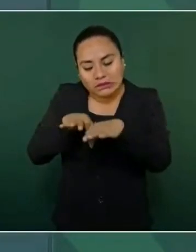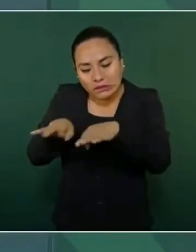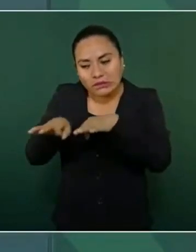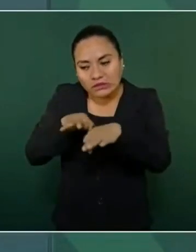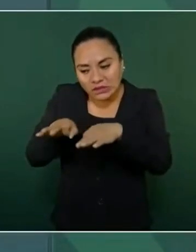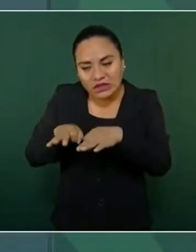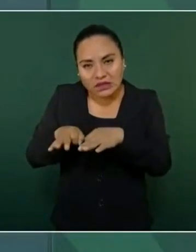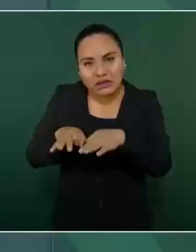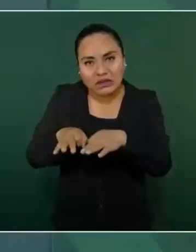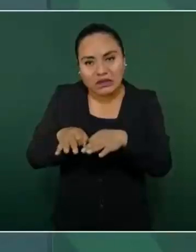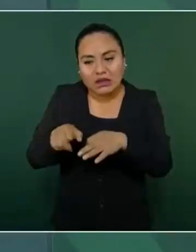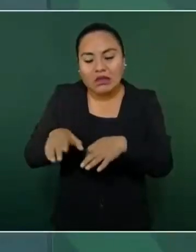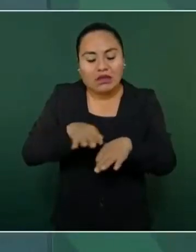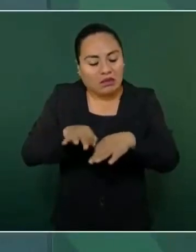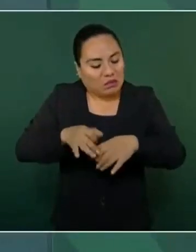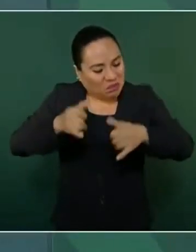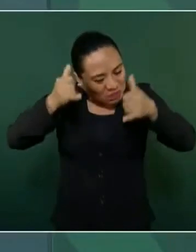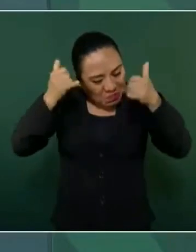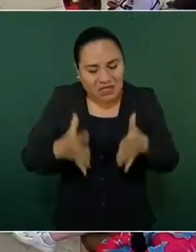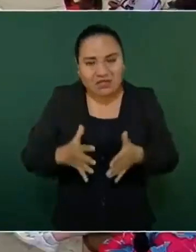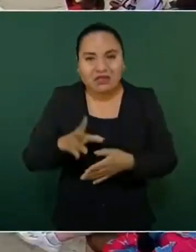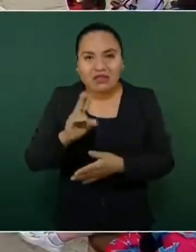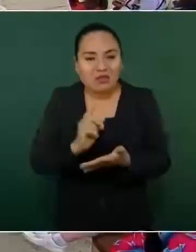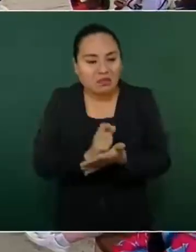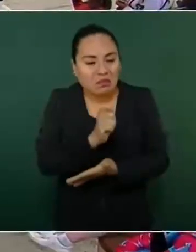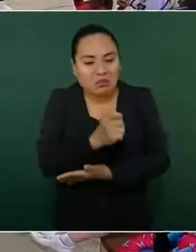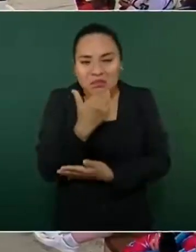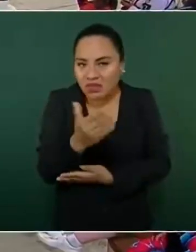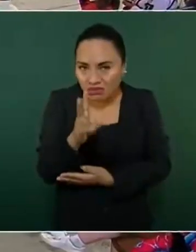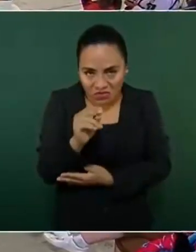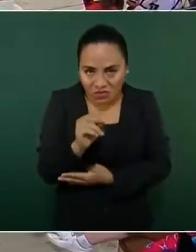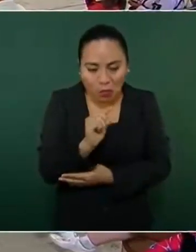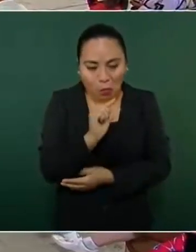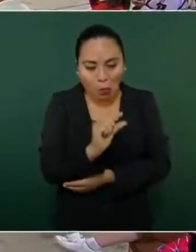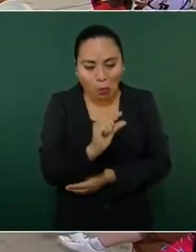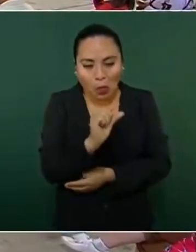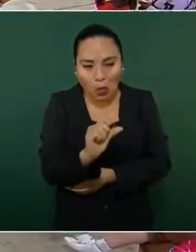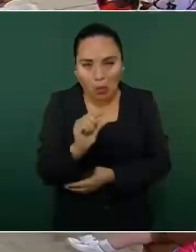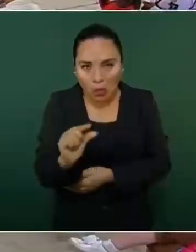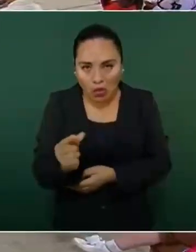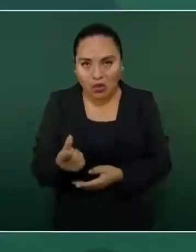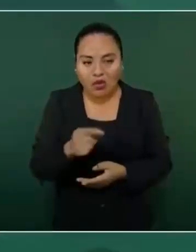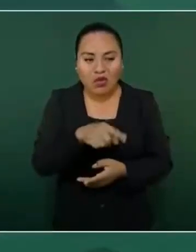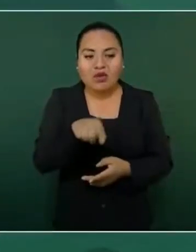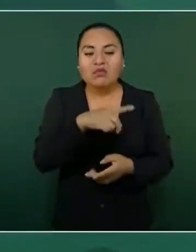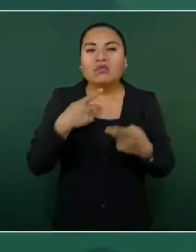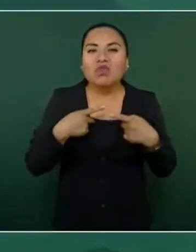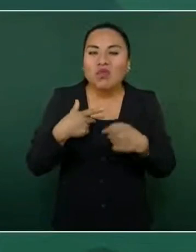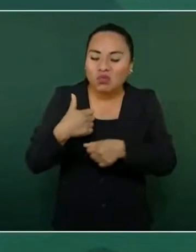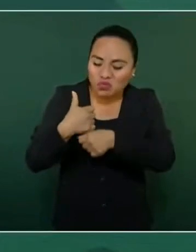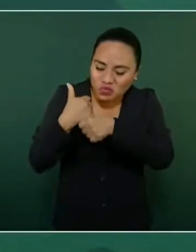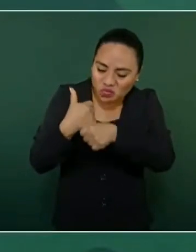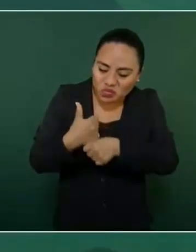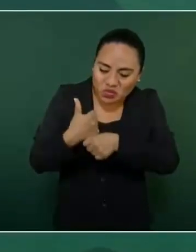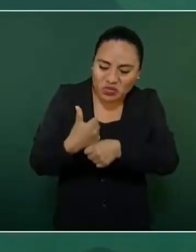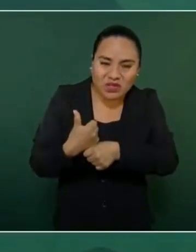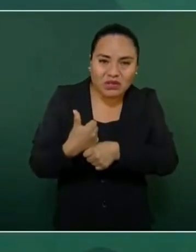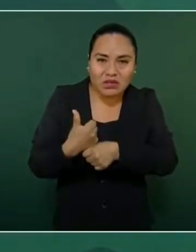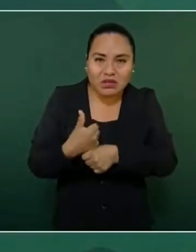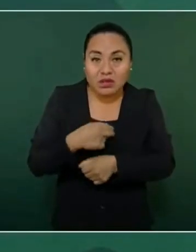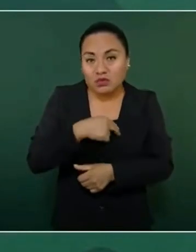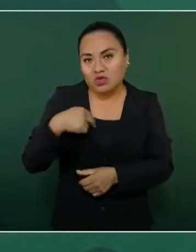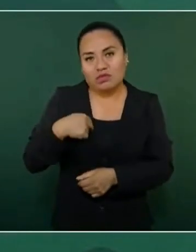para no pagarles bien, para no garantizarles sus prestaciones laborales, pues entonces